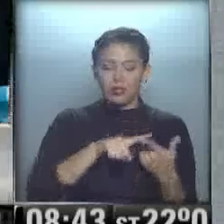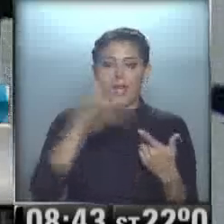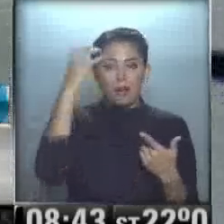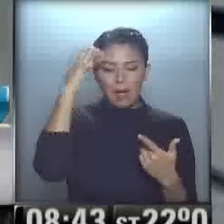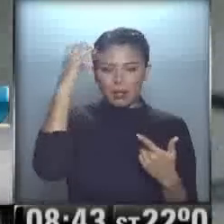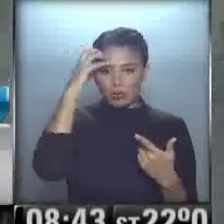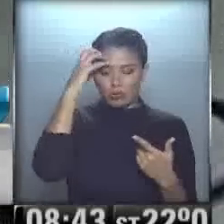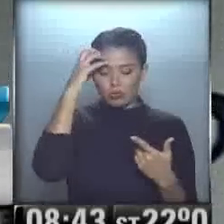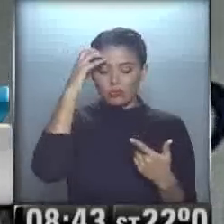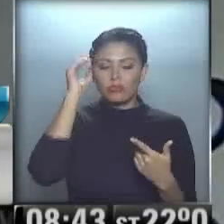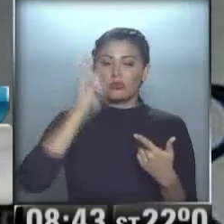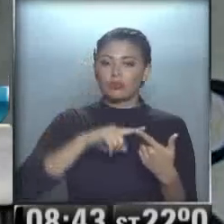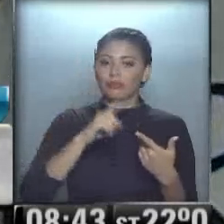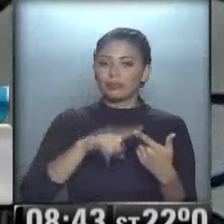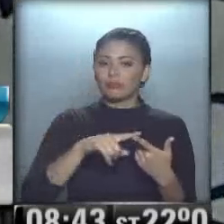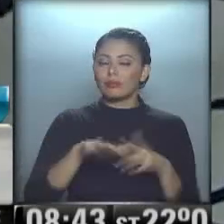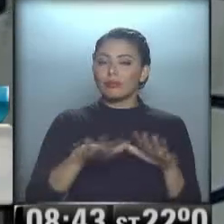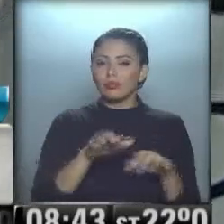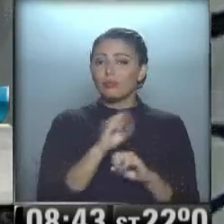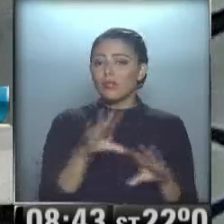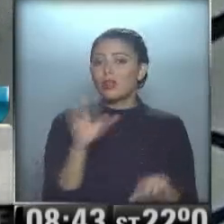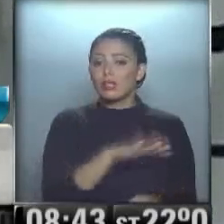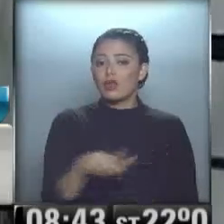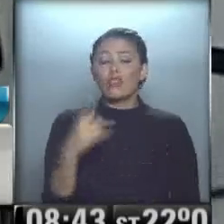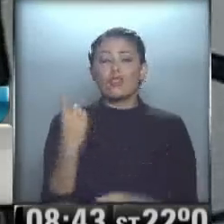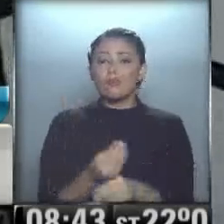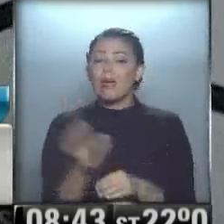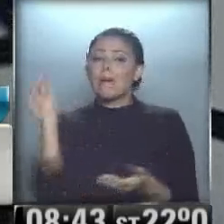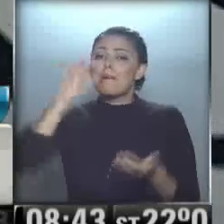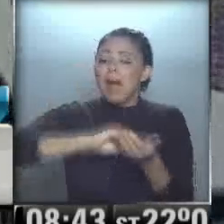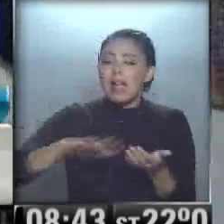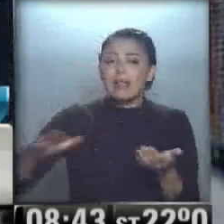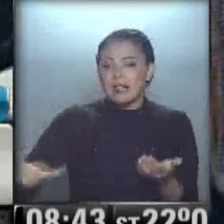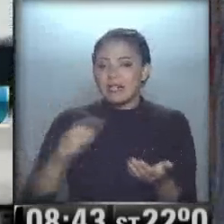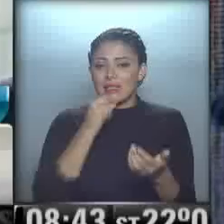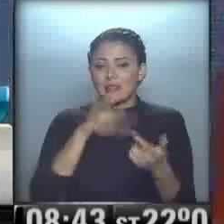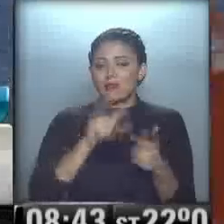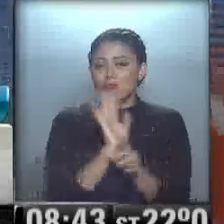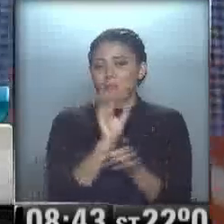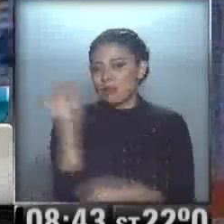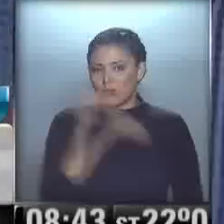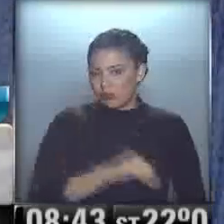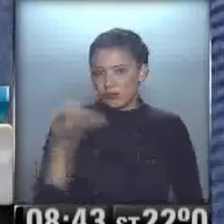baños que no están en condiciones para que estos chicos se sumen de esta manera una manera